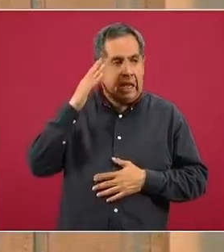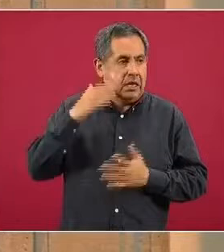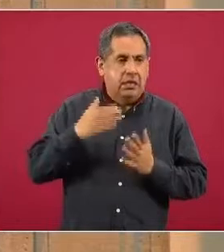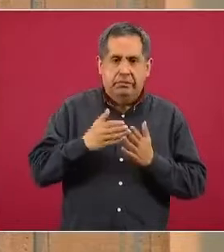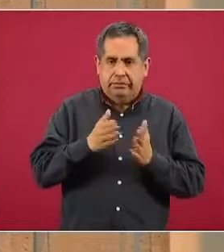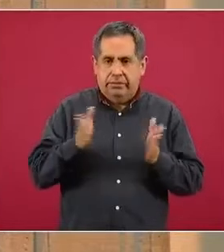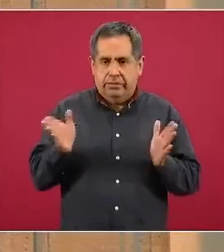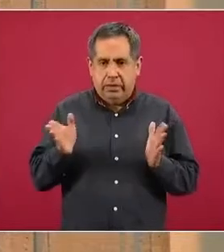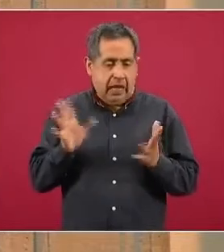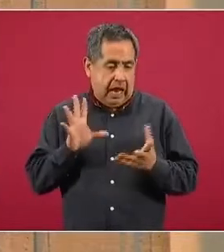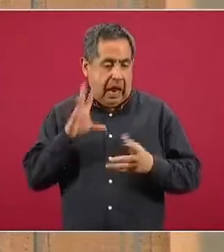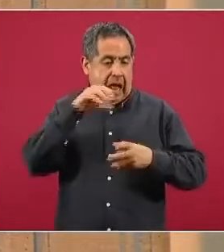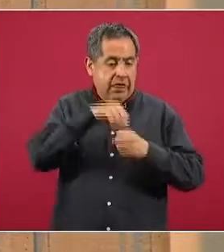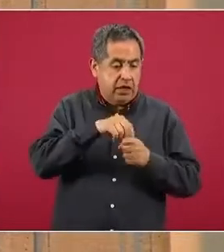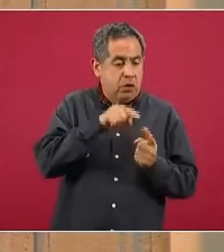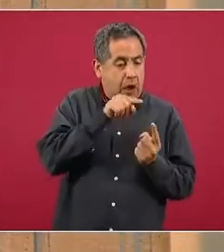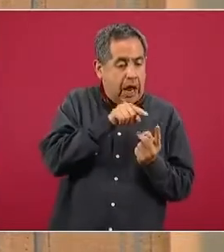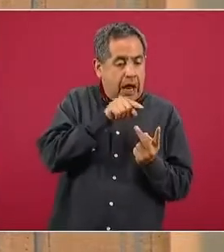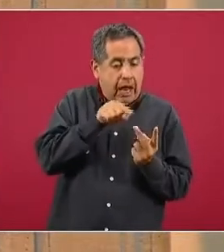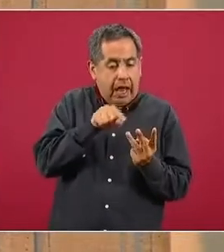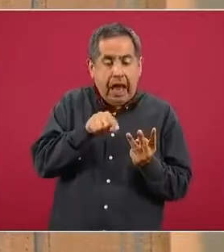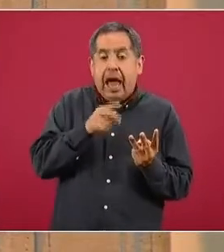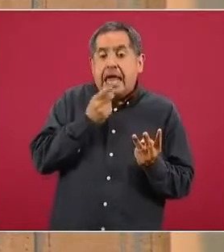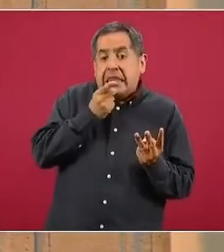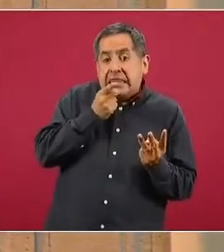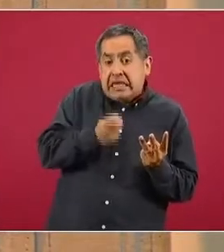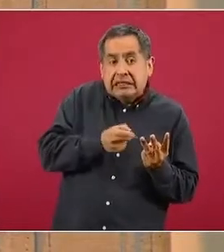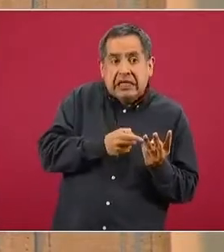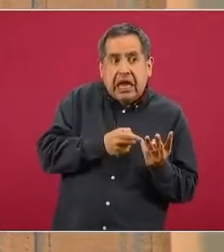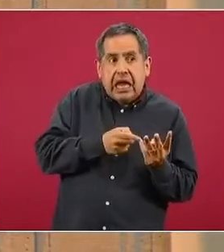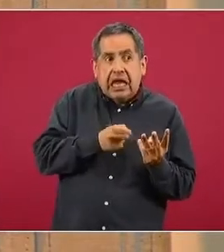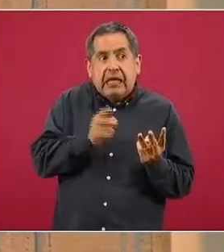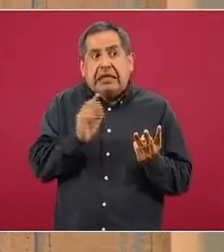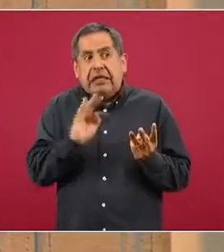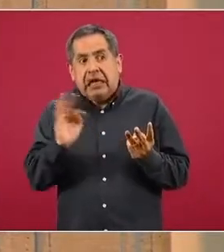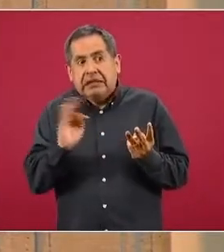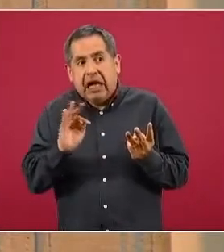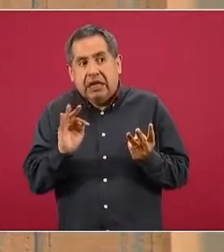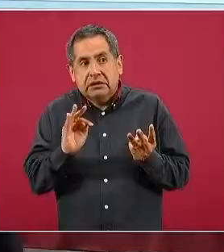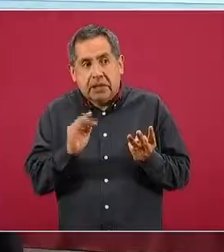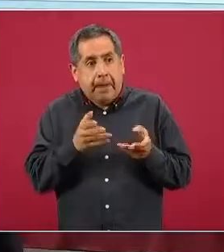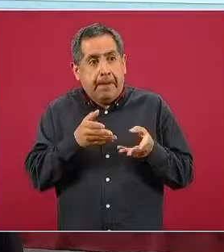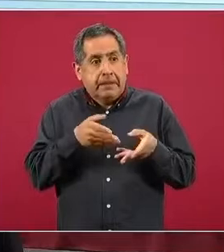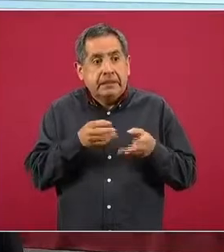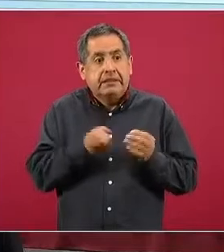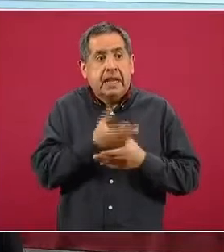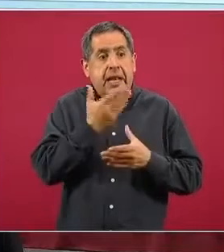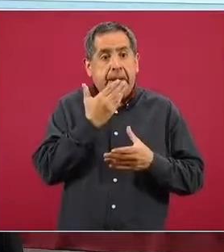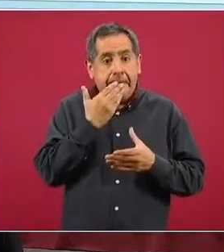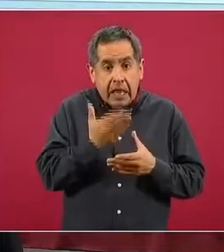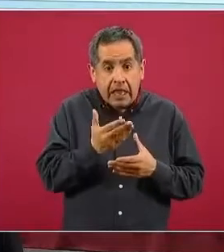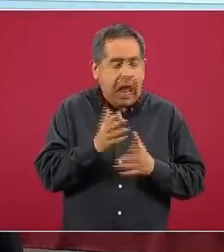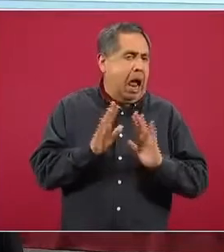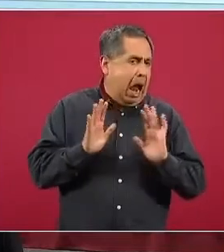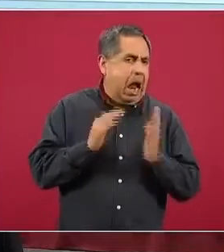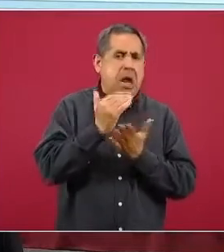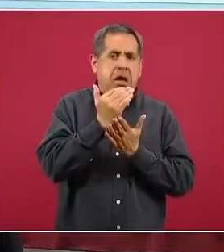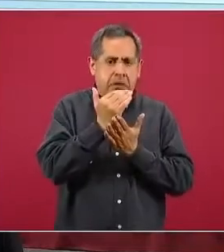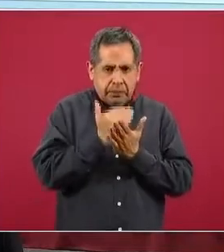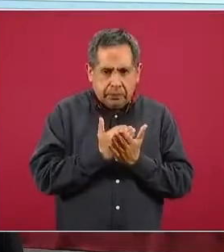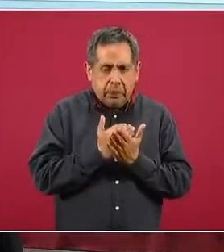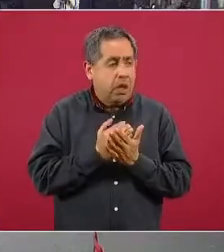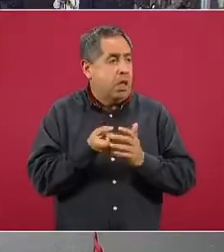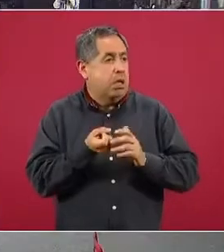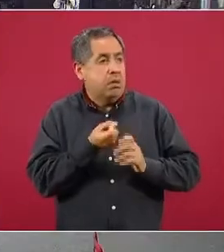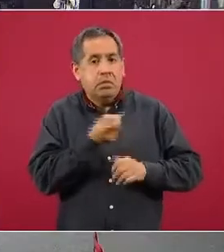general ya contempla la posibilidad de tener un escenario favorable con reducción de el número